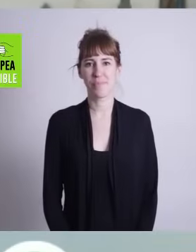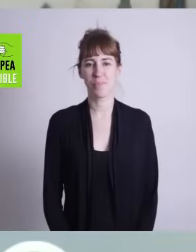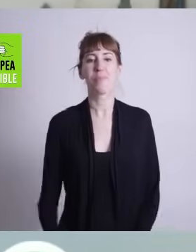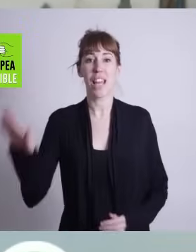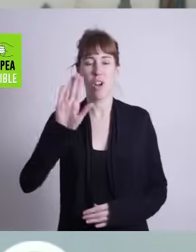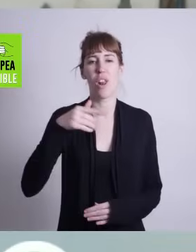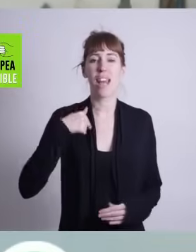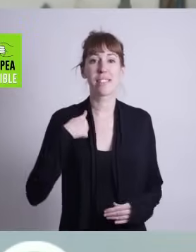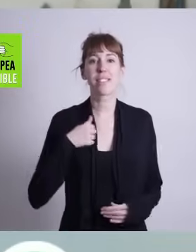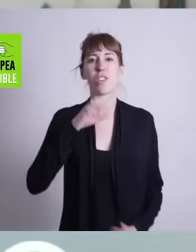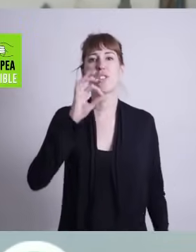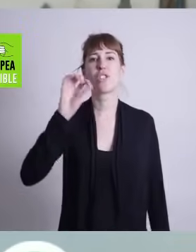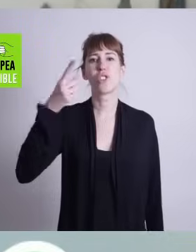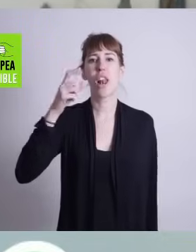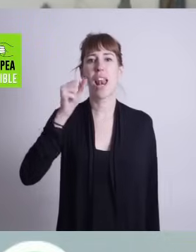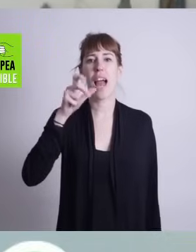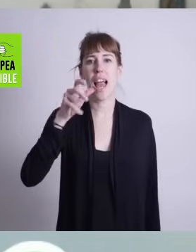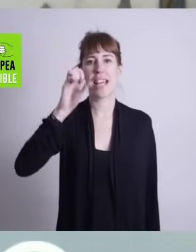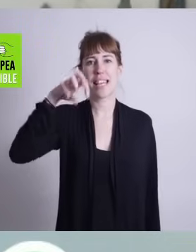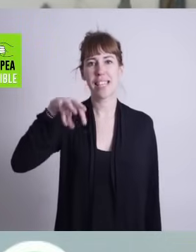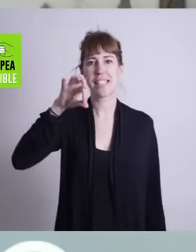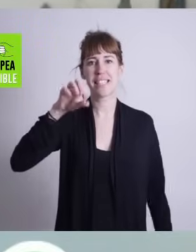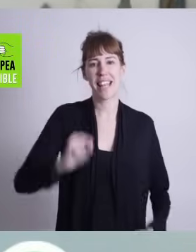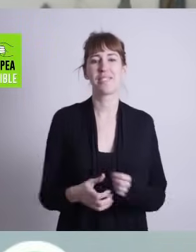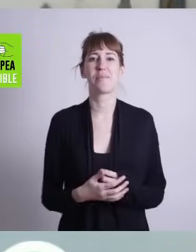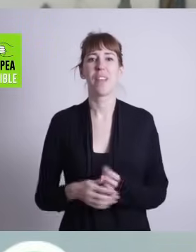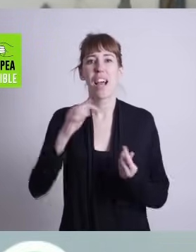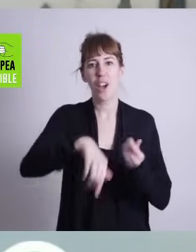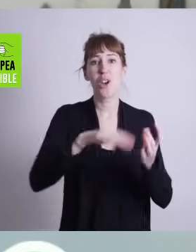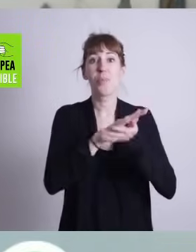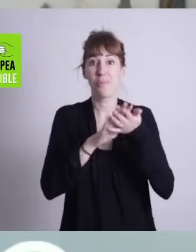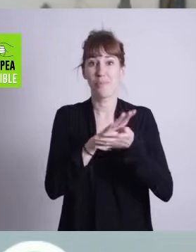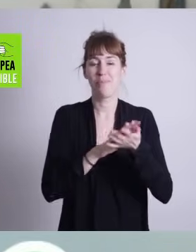Hola, soy Solainza. Hola,